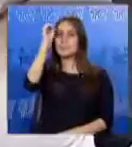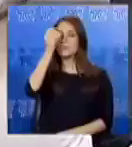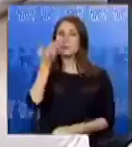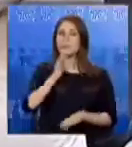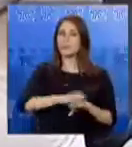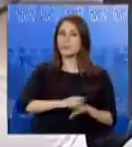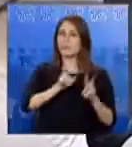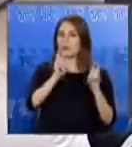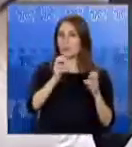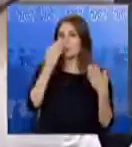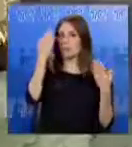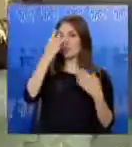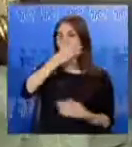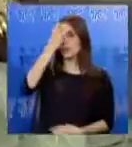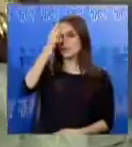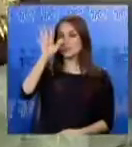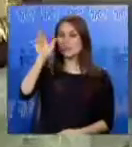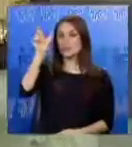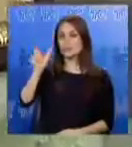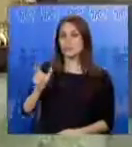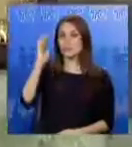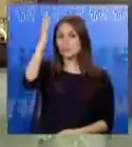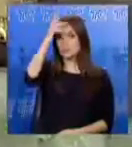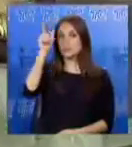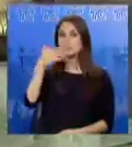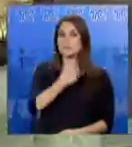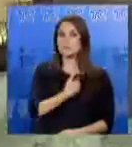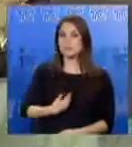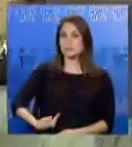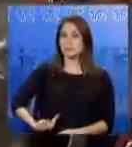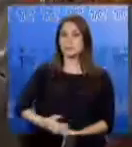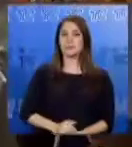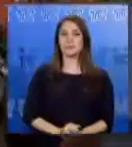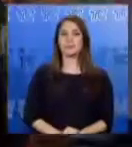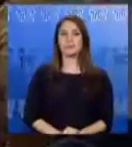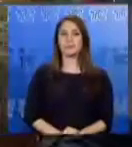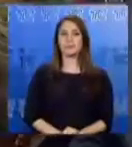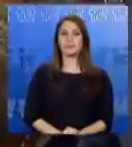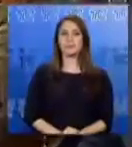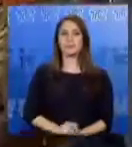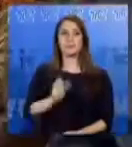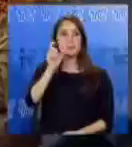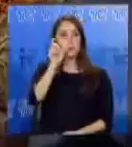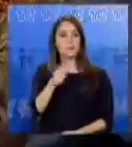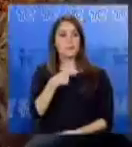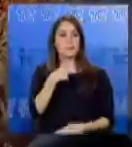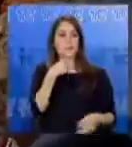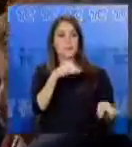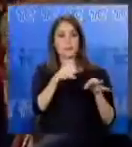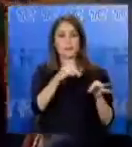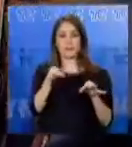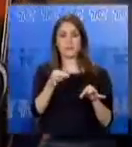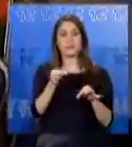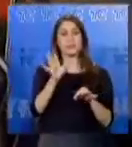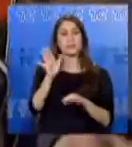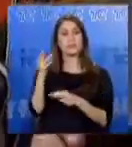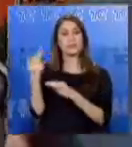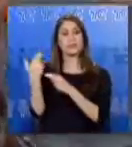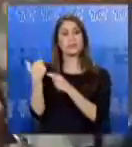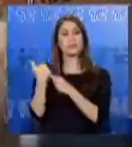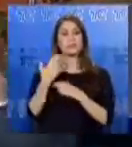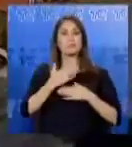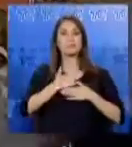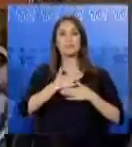a las políticas migratorias del presidente estadounidense Donald Trump. La magistrada explicó que, debido al cargo que